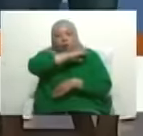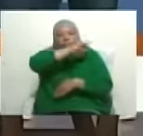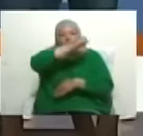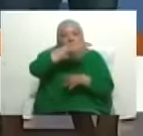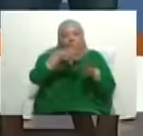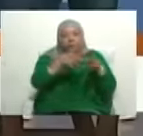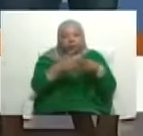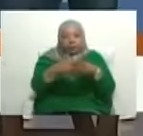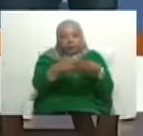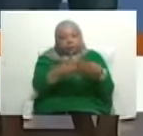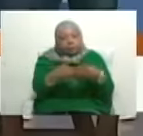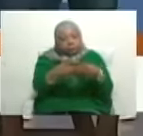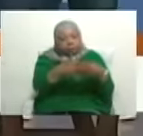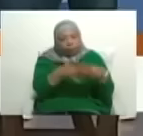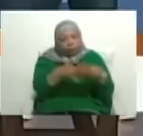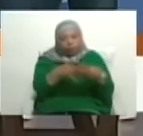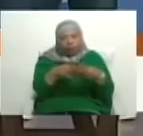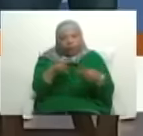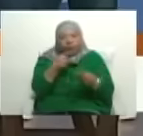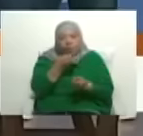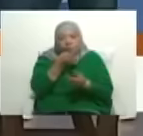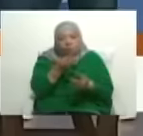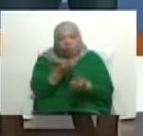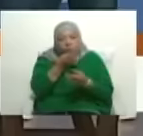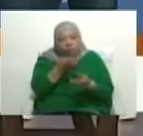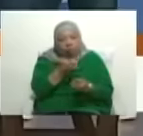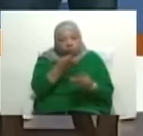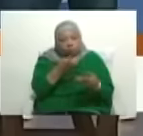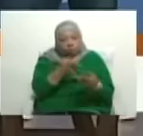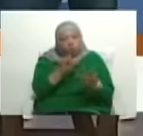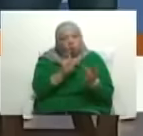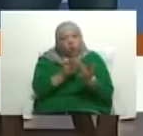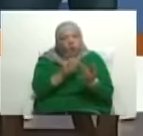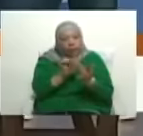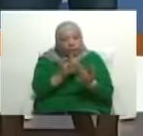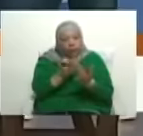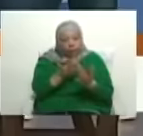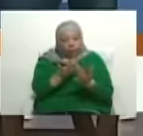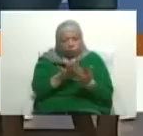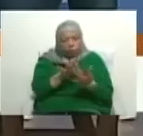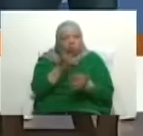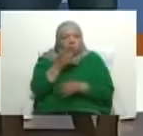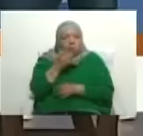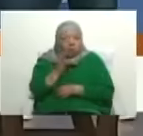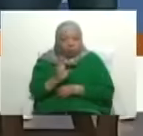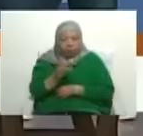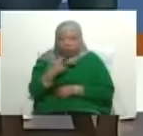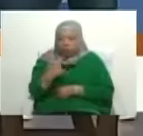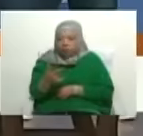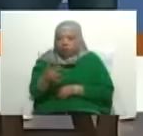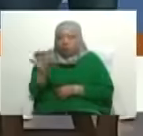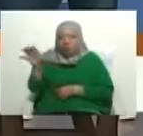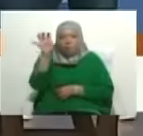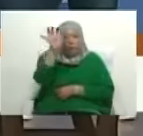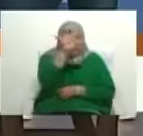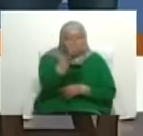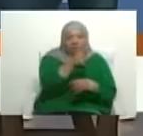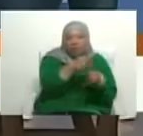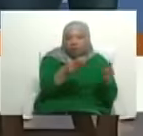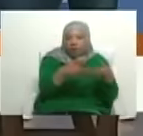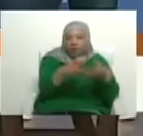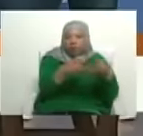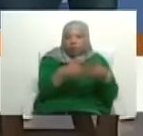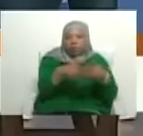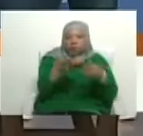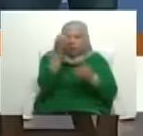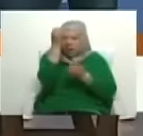estadounidense confiesa que fue contactado por elementos del extranjero para secuestrar